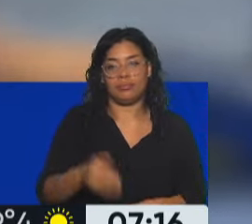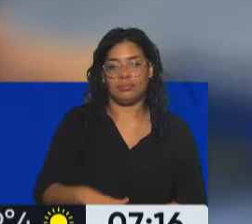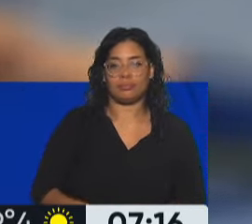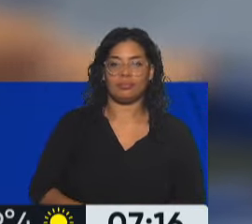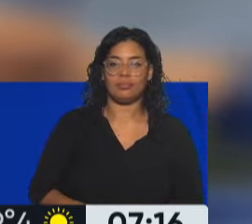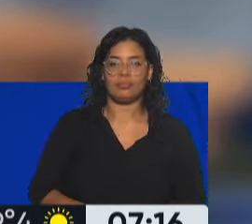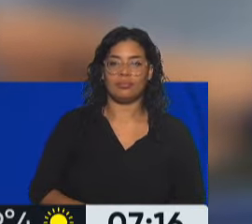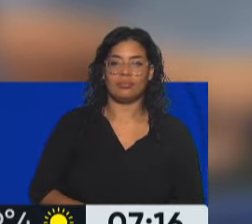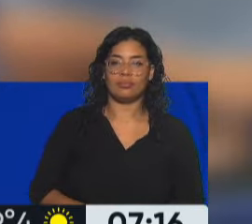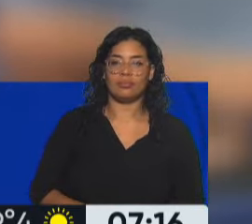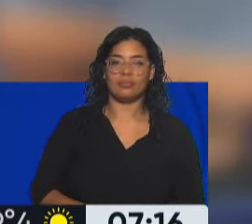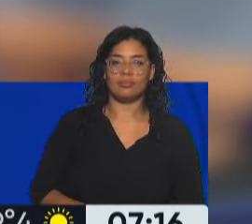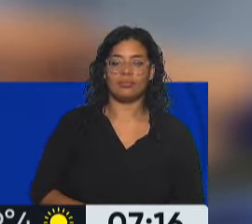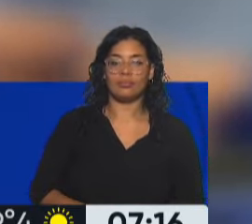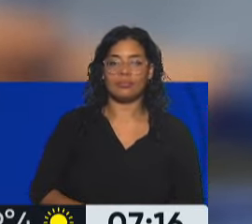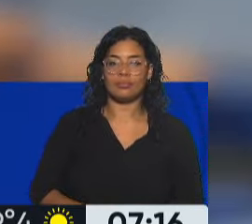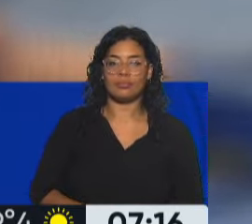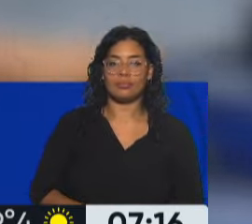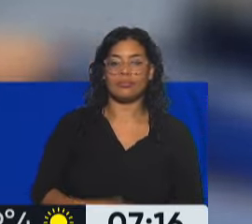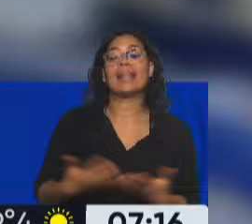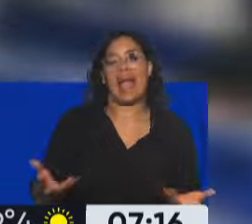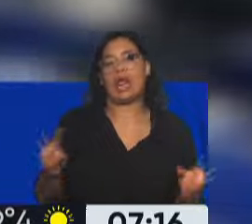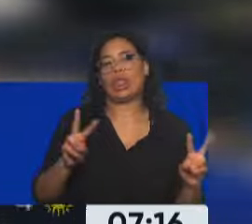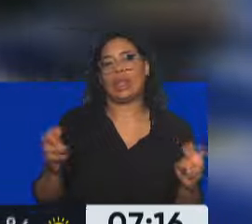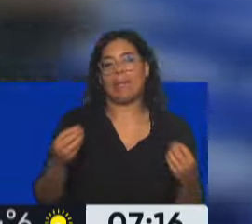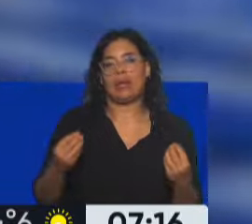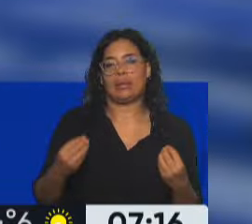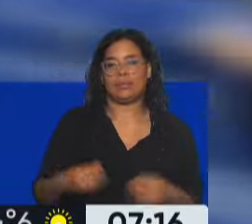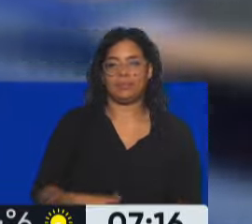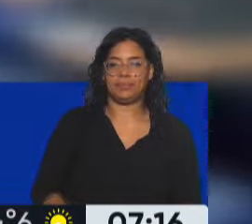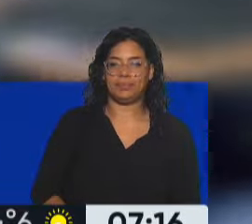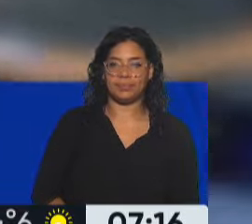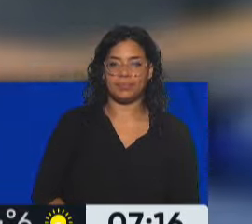Claro, el tema tiene que ver con... ¿Qué dicen?